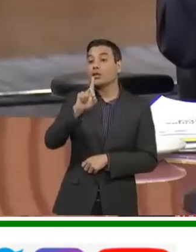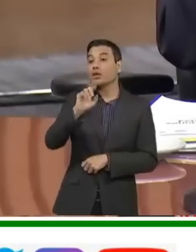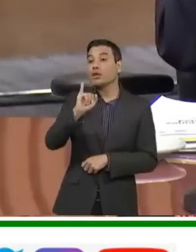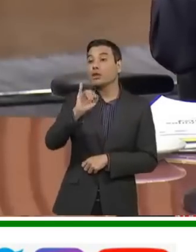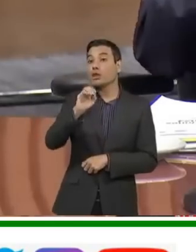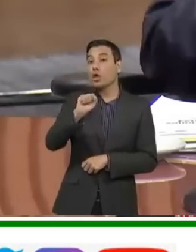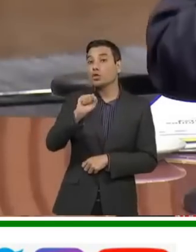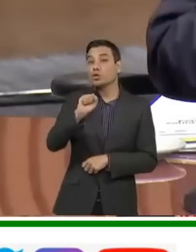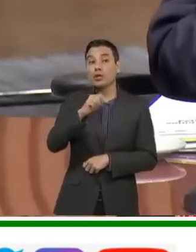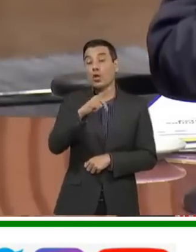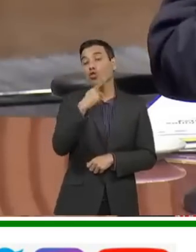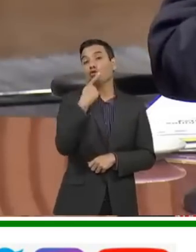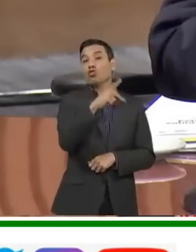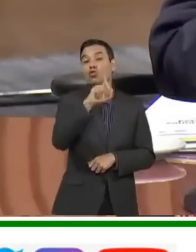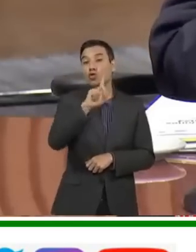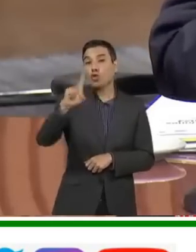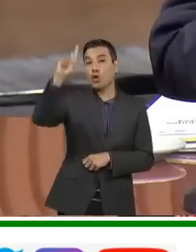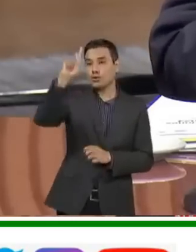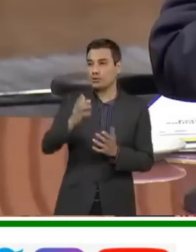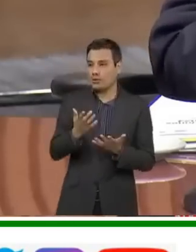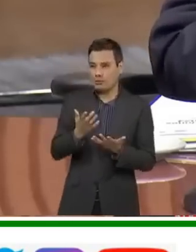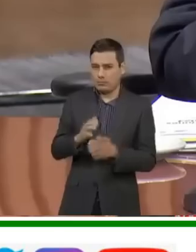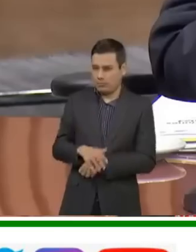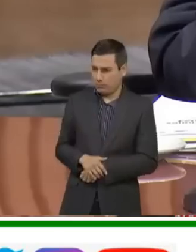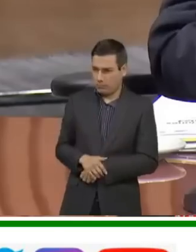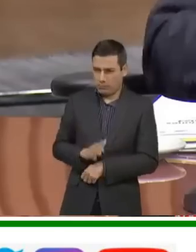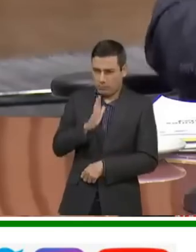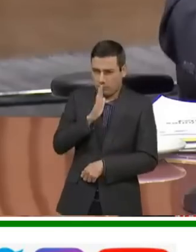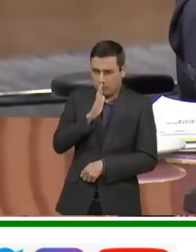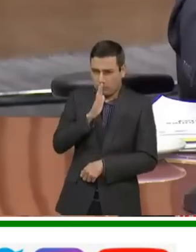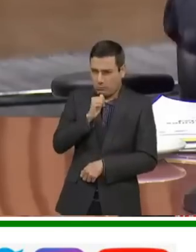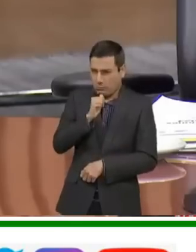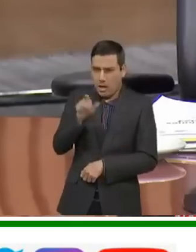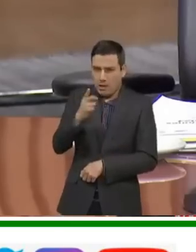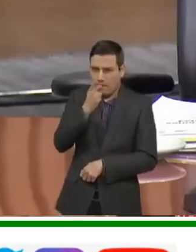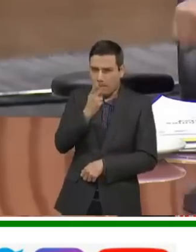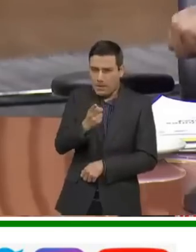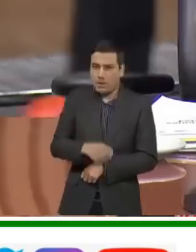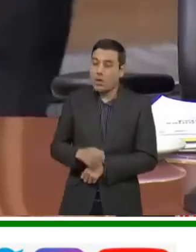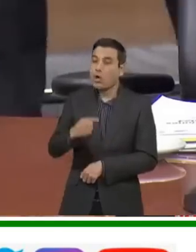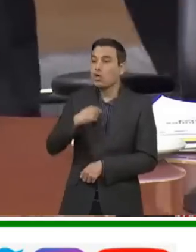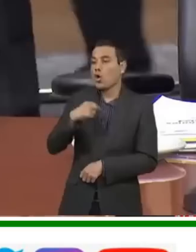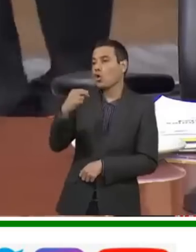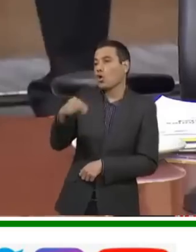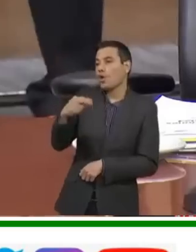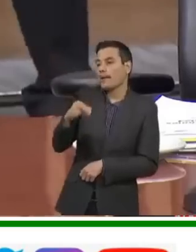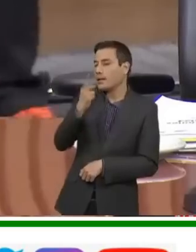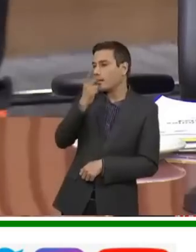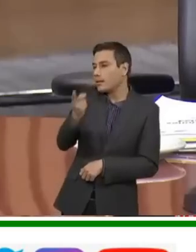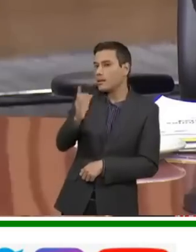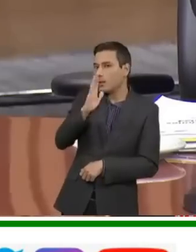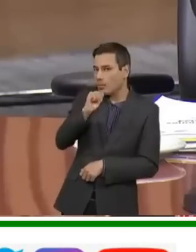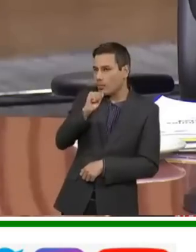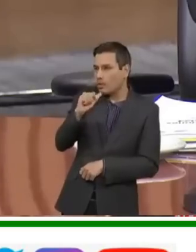a mí me dice que yo no puedo hacer las alusiones, pero él sí puede. Entonces, eso a mí me hace pensar que yo sí puedo también